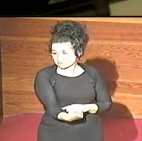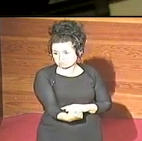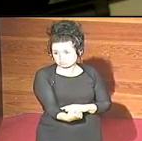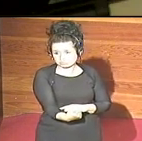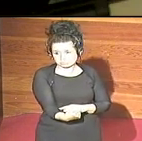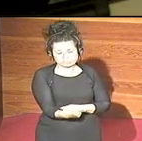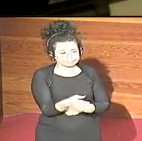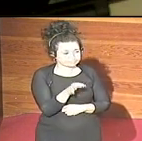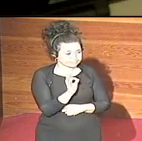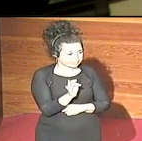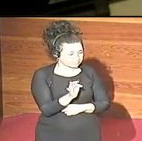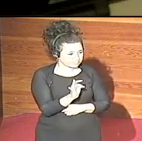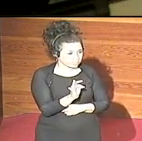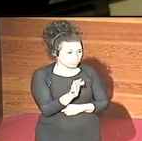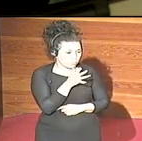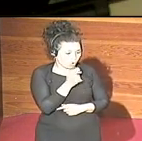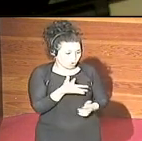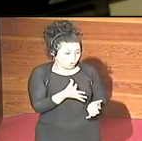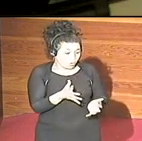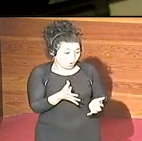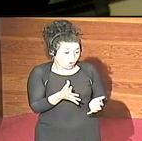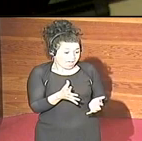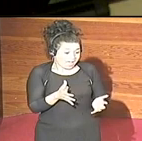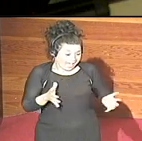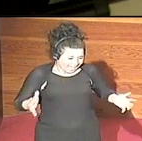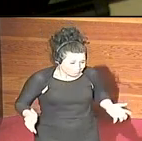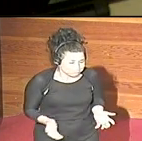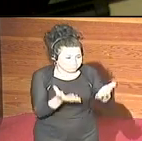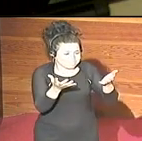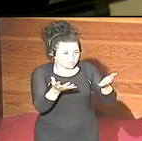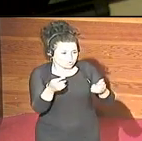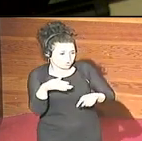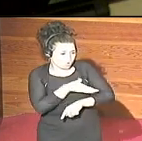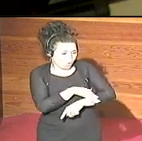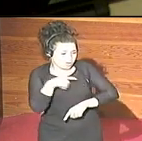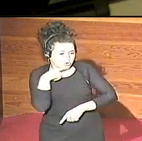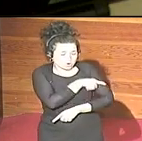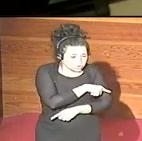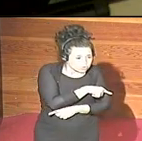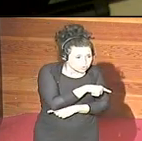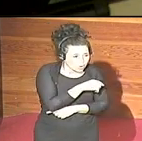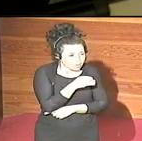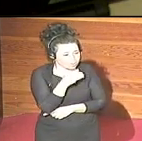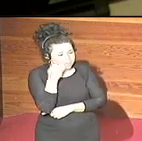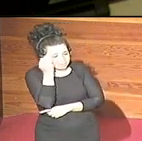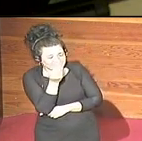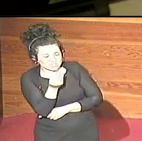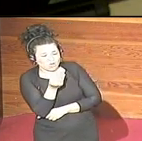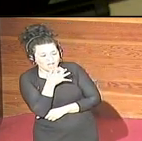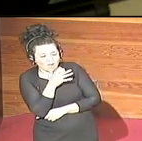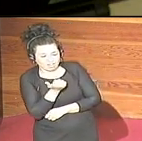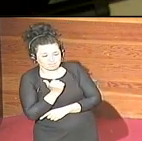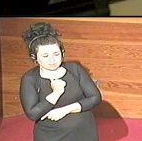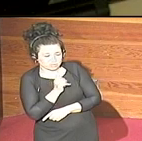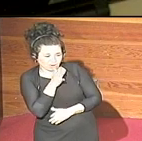probablemente el empujoncito que ayudó al Kremlin a pensar que era el buen momento,